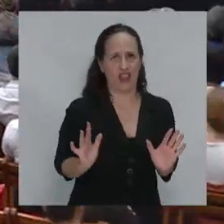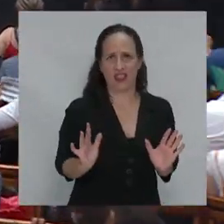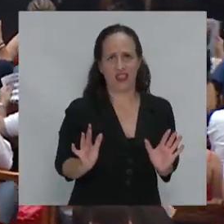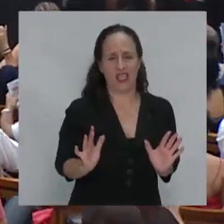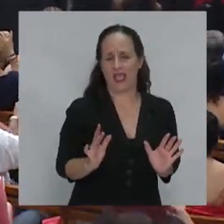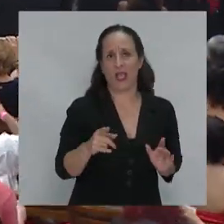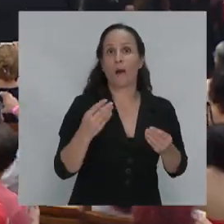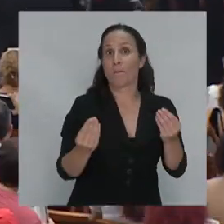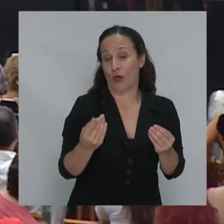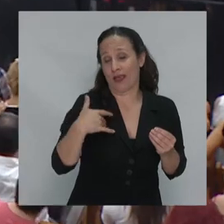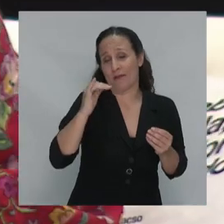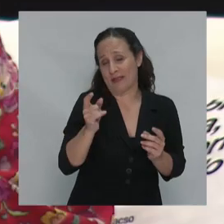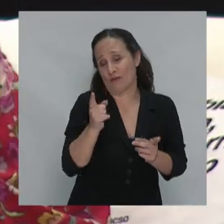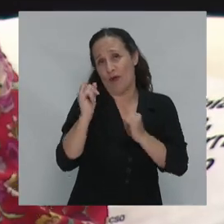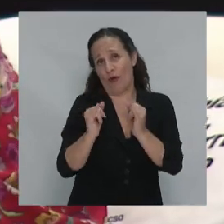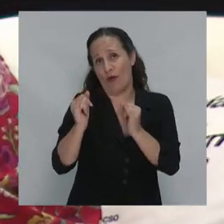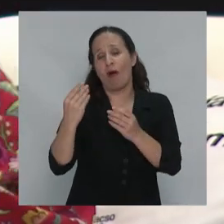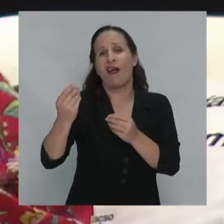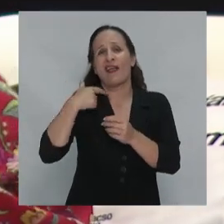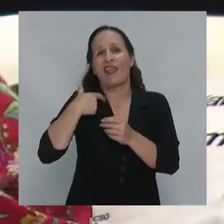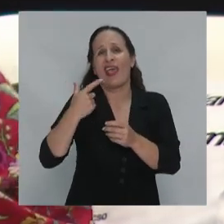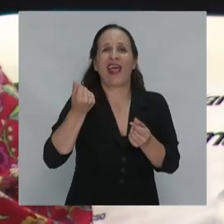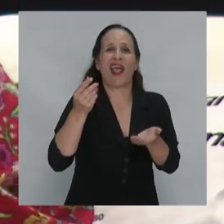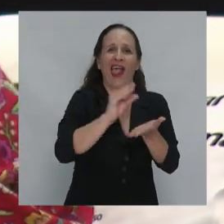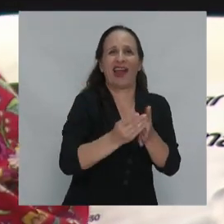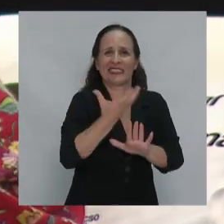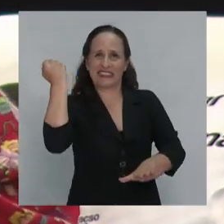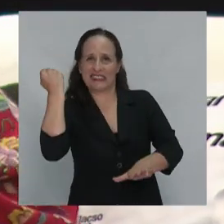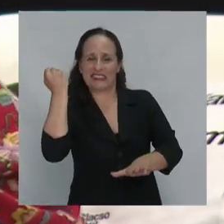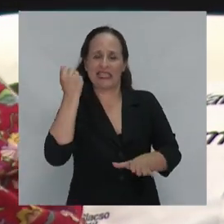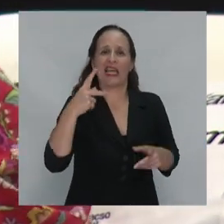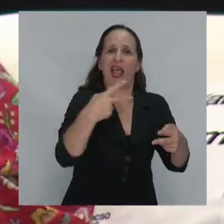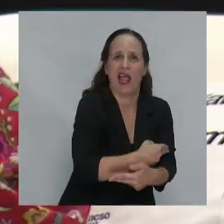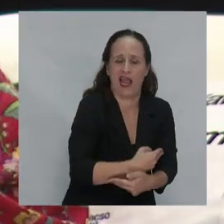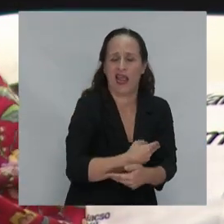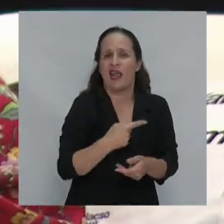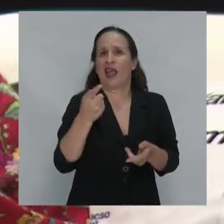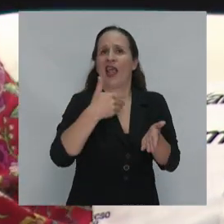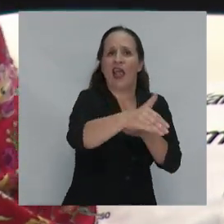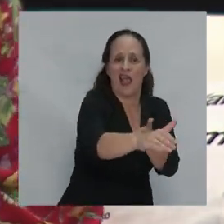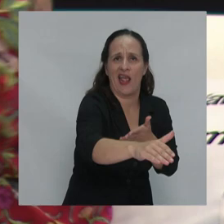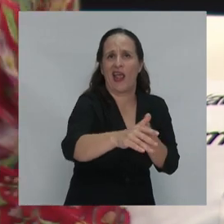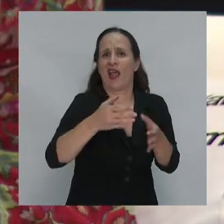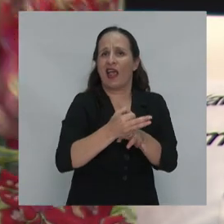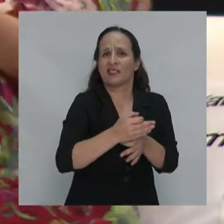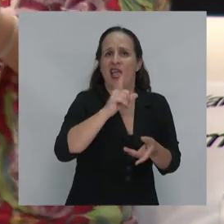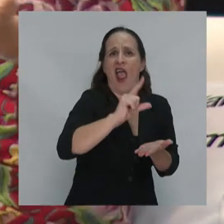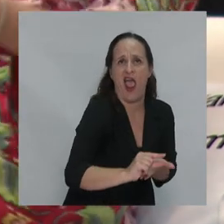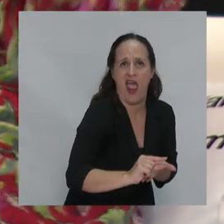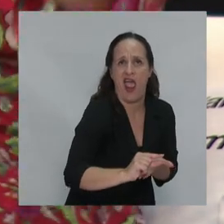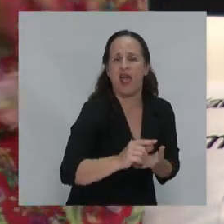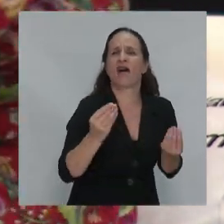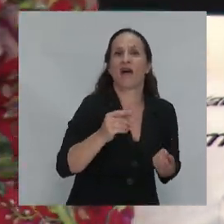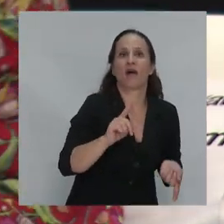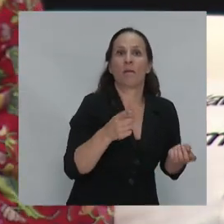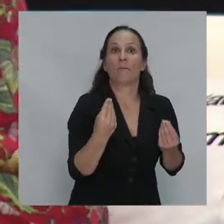al sistemático y, como vengo relatando, intento de financiamiento, exclusión, destrucción de contenidos en pos de hacer